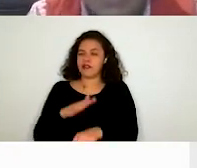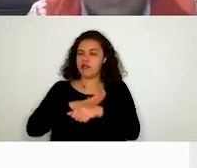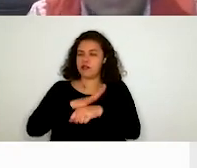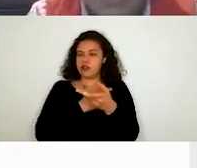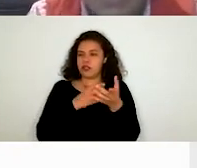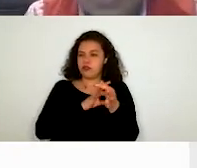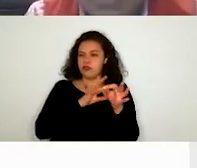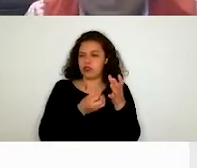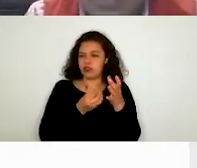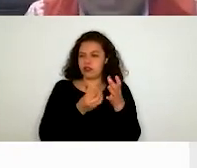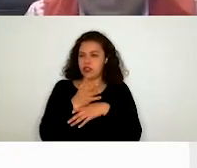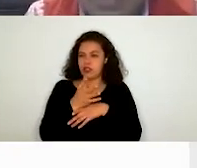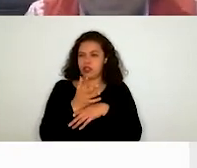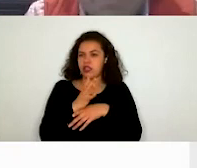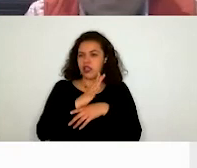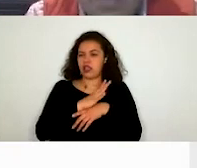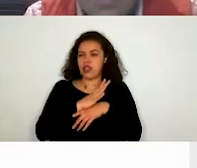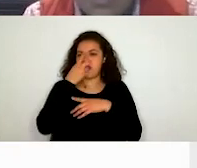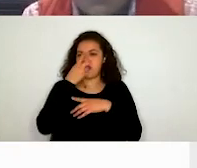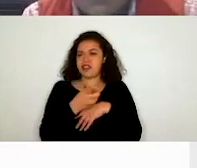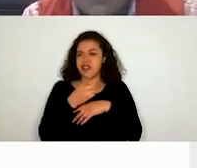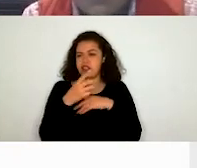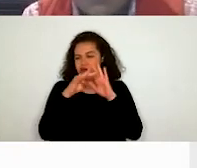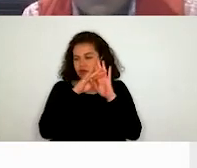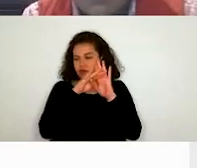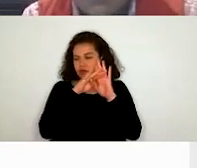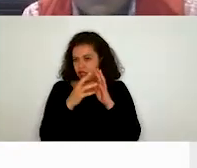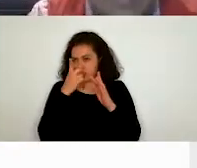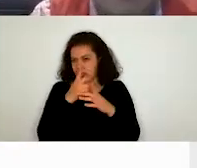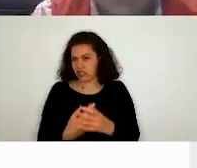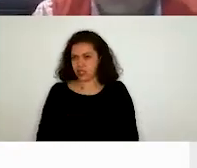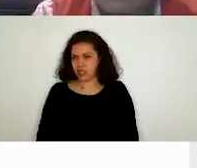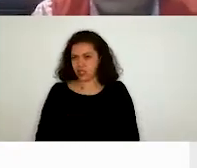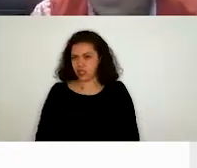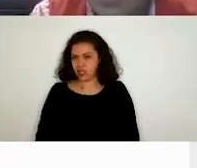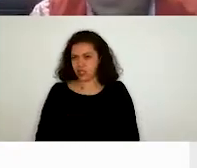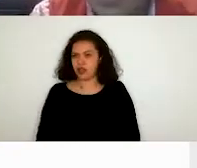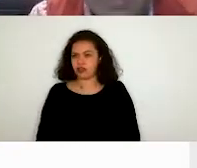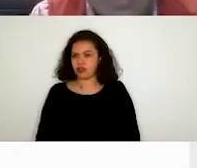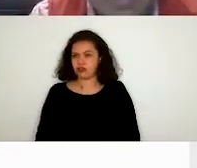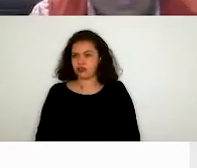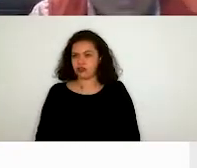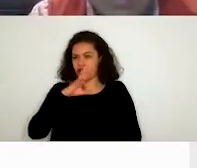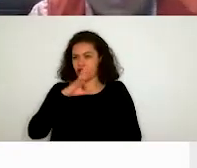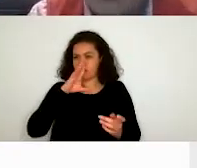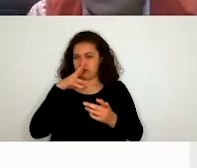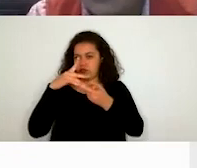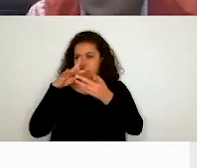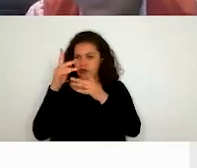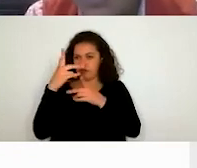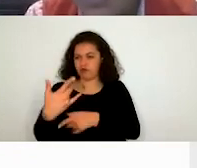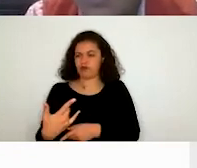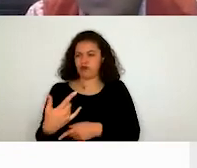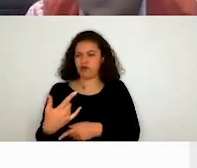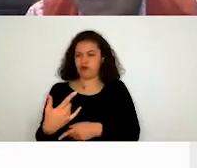como bien los dice aquí los términos de referencia, en el momento de que se pierda la visión de una señal, tenemos que